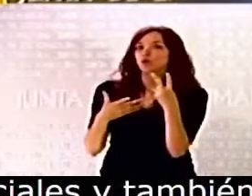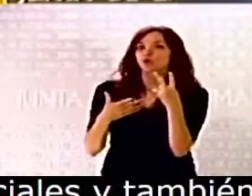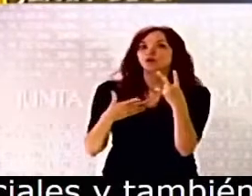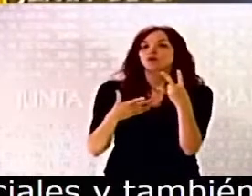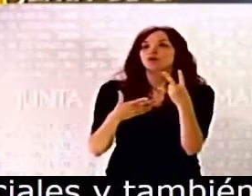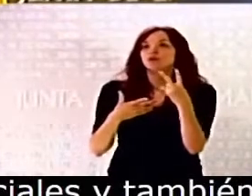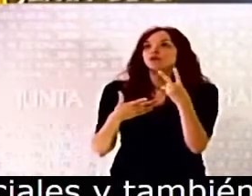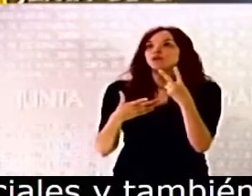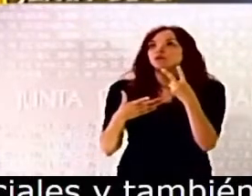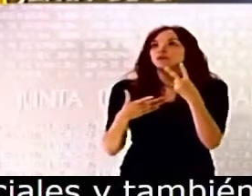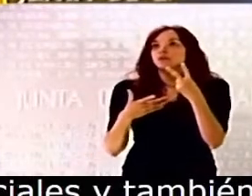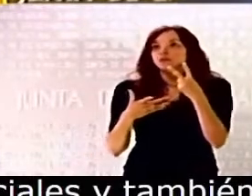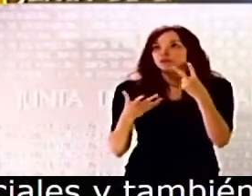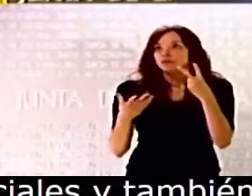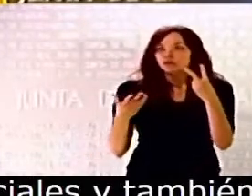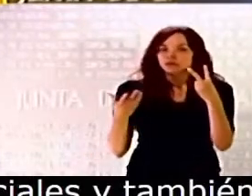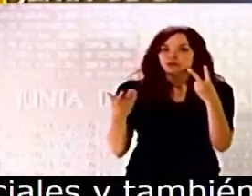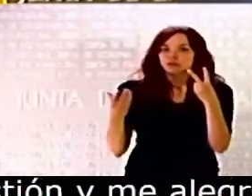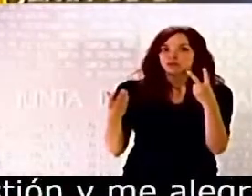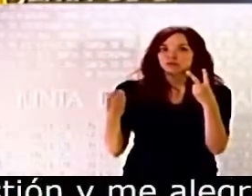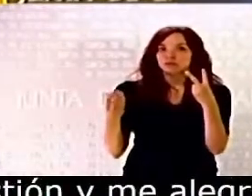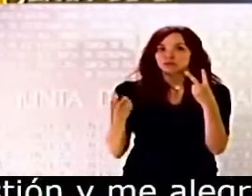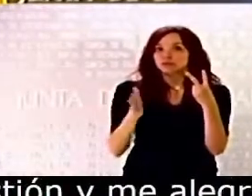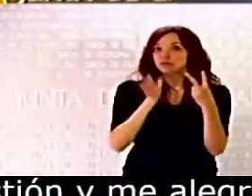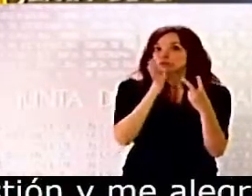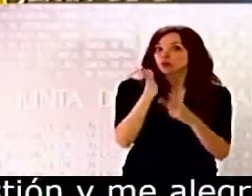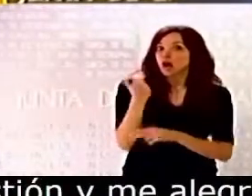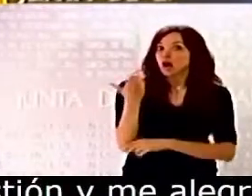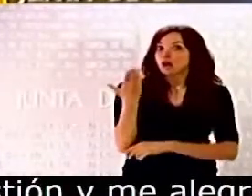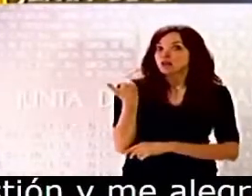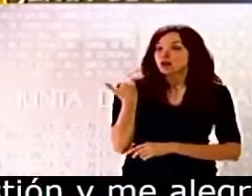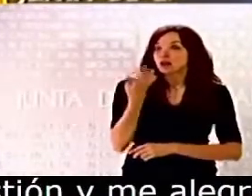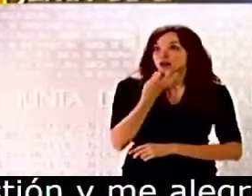la pregunta, porque ayer por la tarde yo,